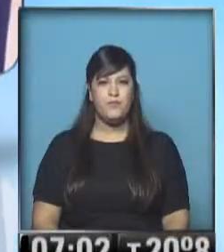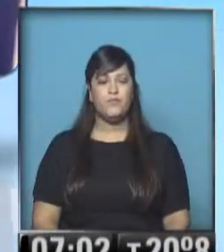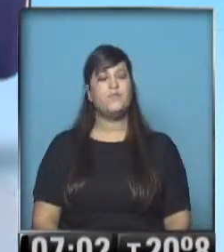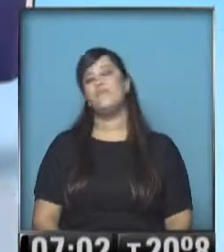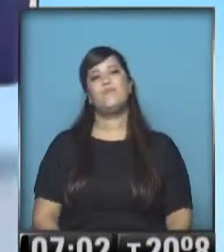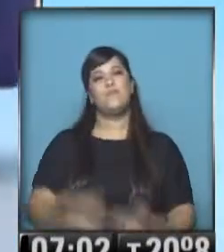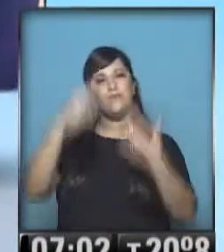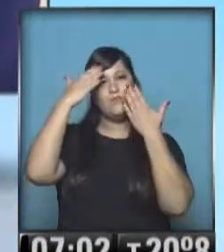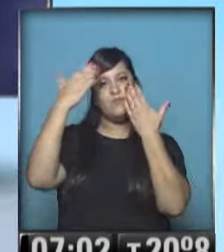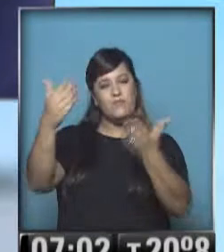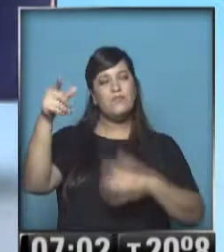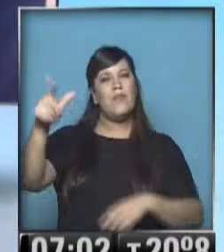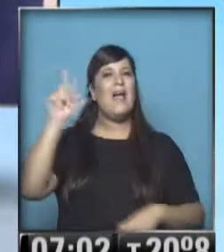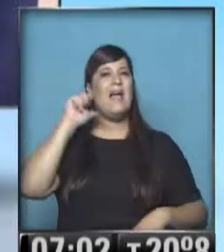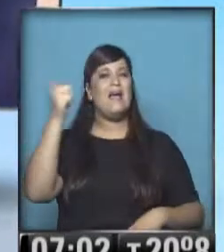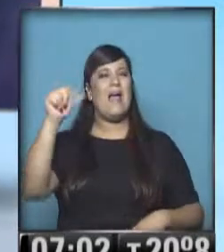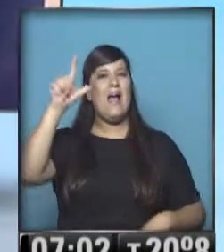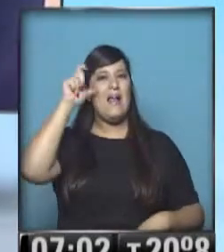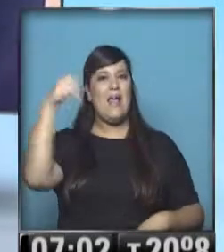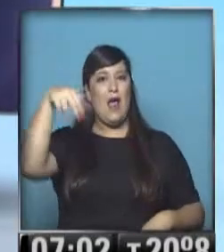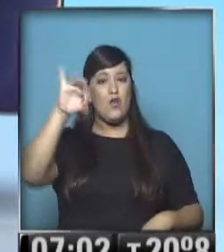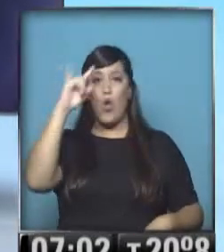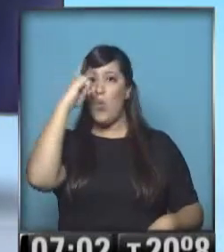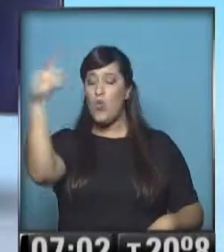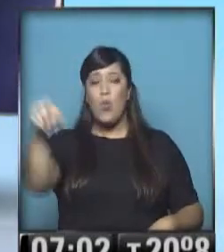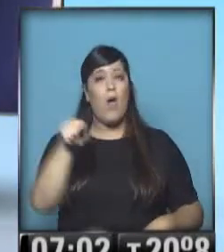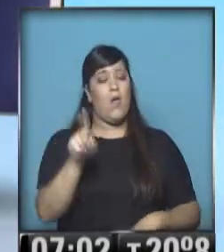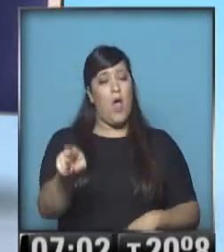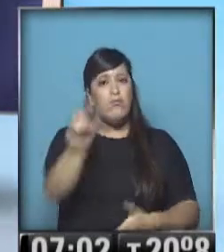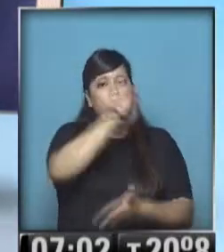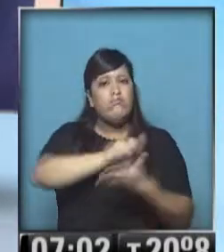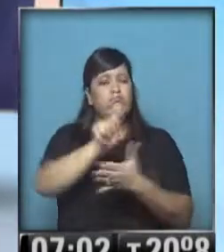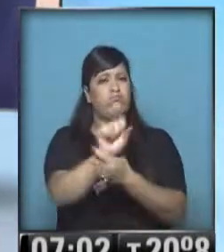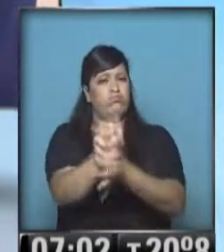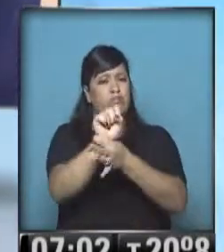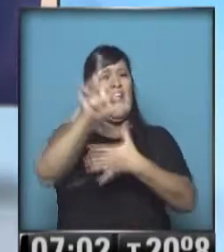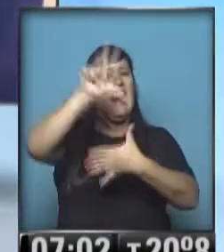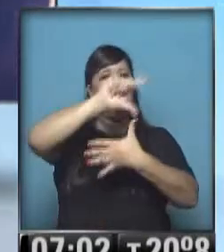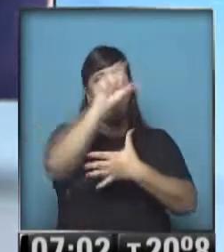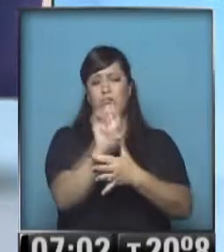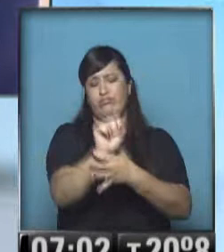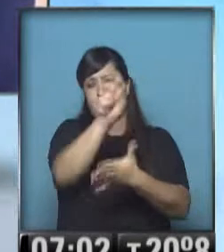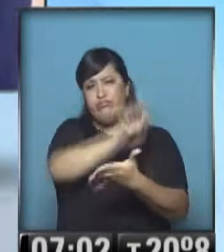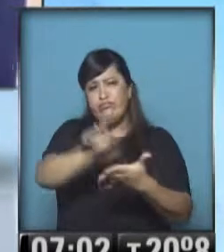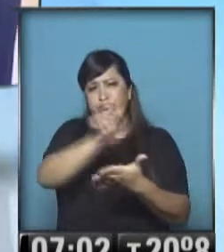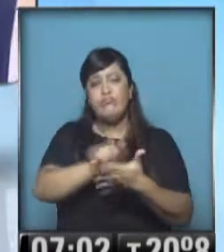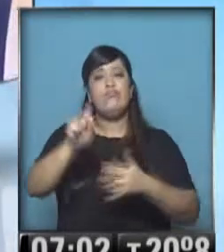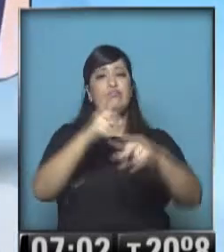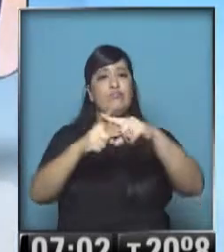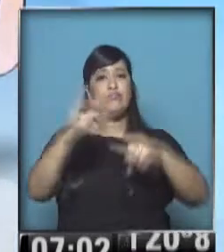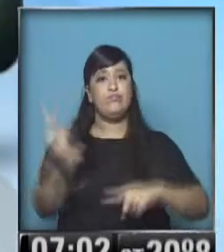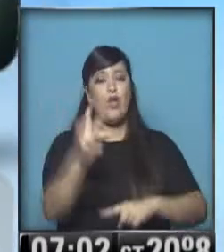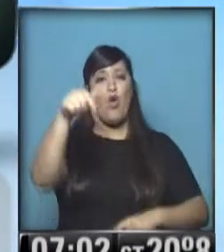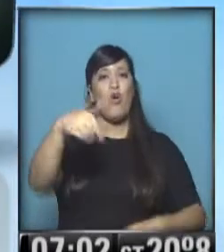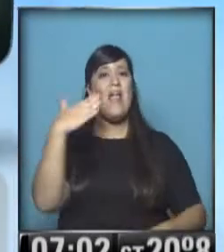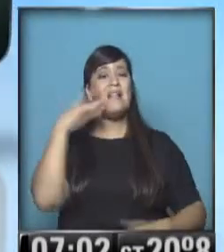Último adiós a Galeano en Uruguay. Eduardo Galeano, considerado uno de los principales escritores de Latinoamérica, será velado a partir de esta